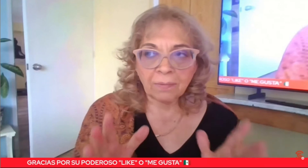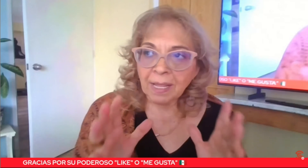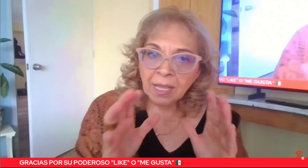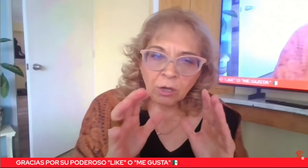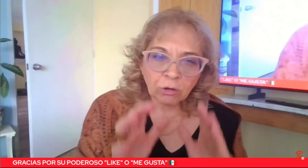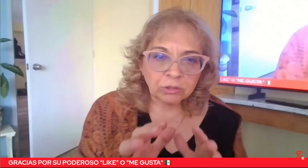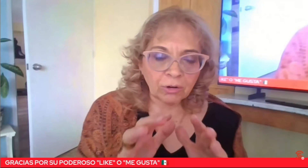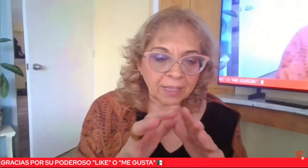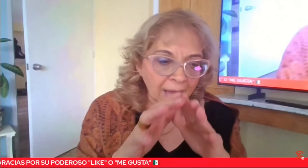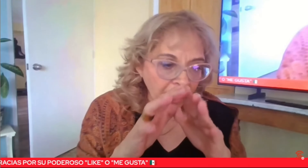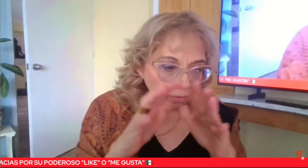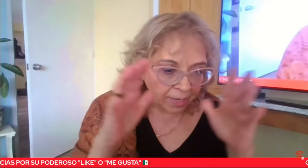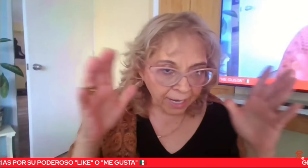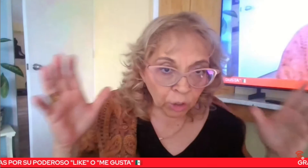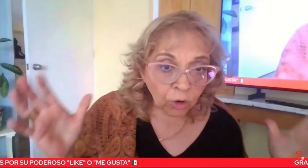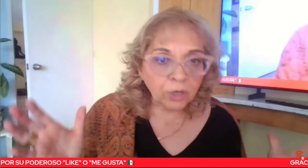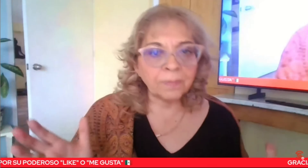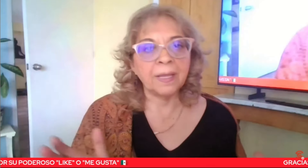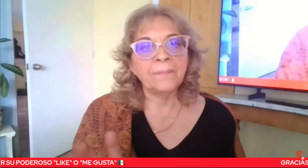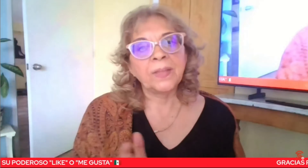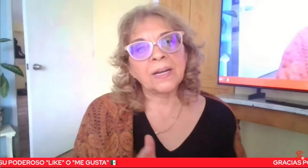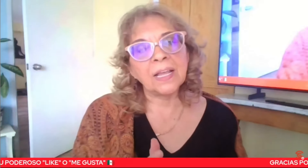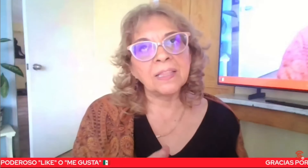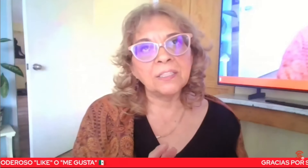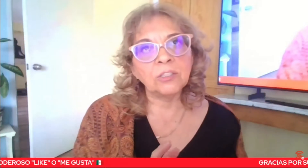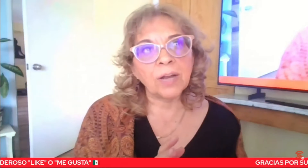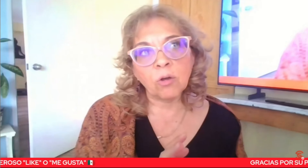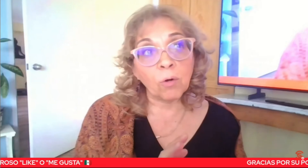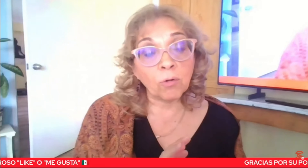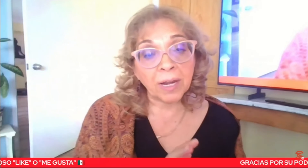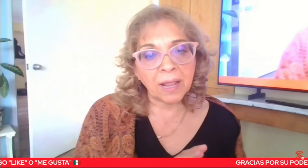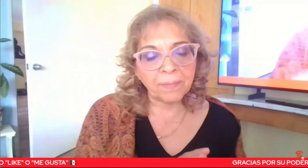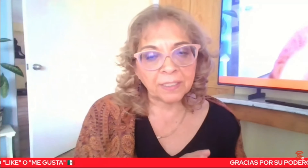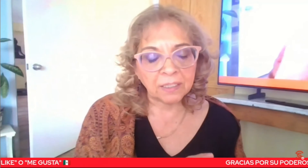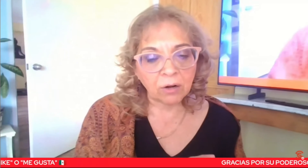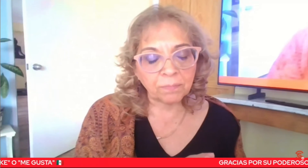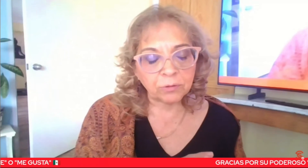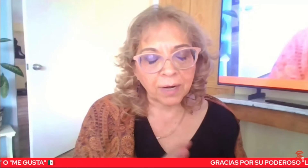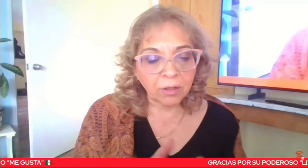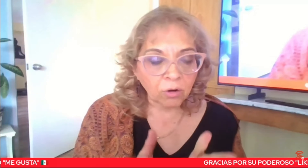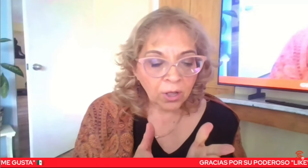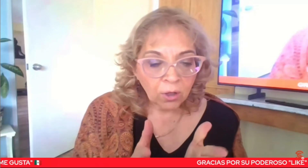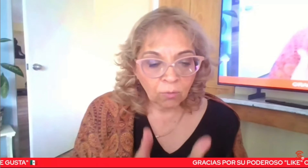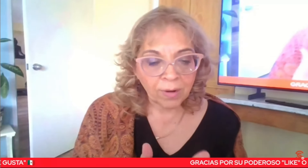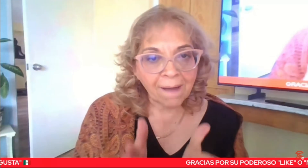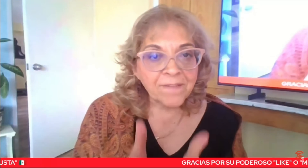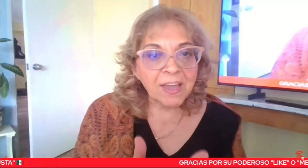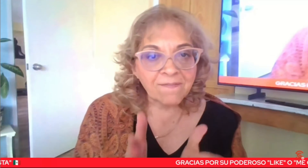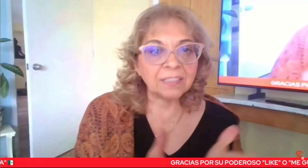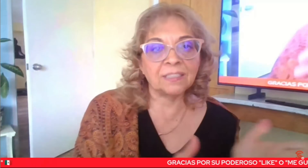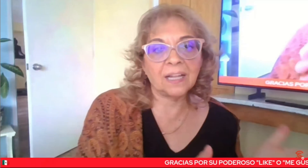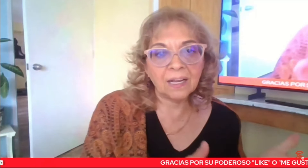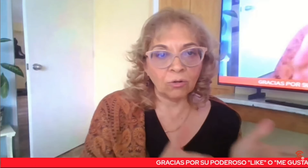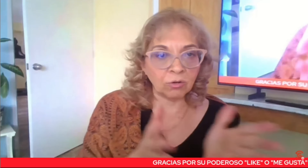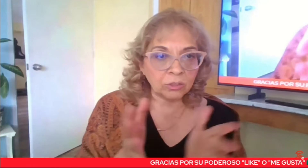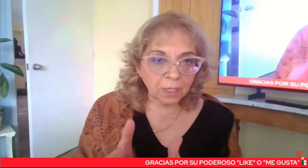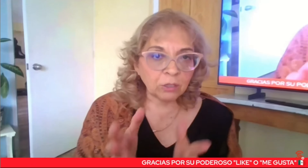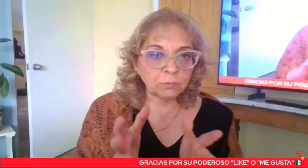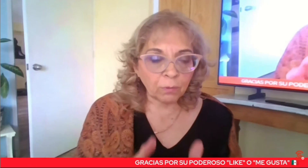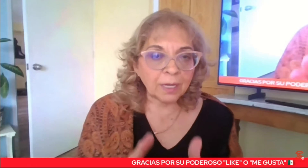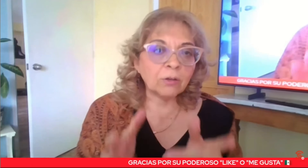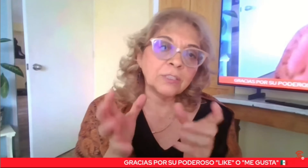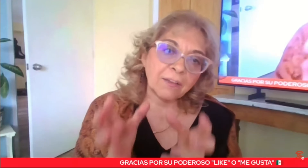posible consolidar una enorme red nacional, como lo quería el presidente López Obrador, una BBC, ¿no?, unos